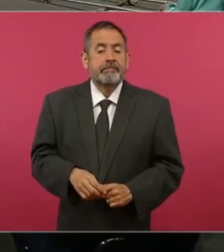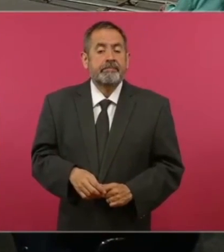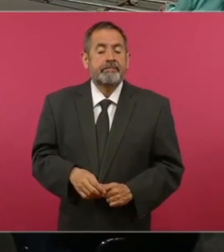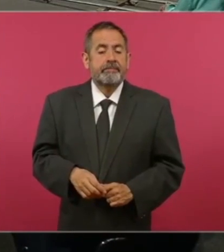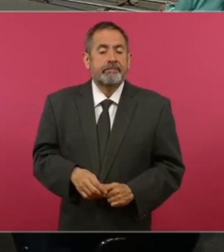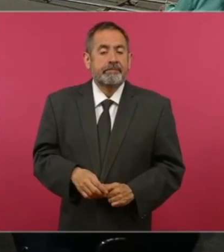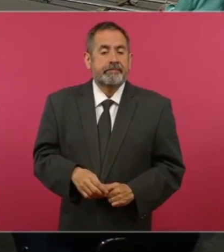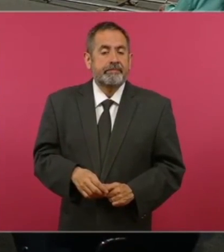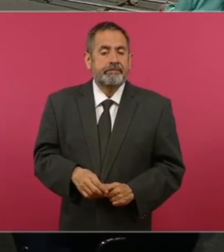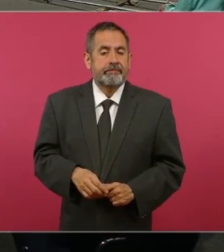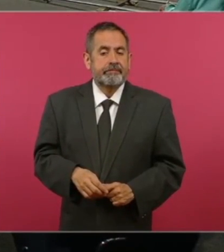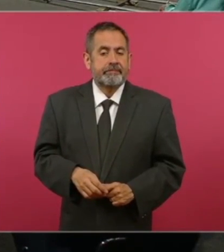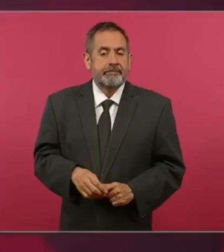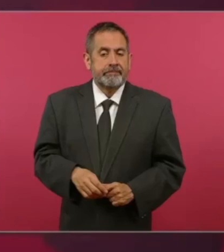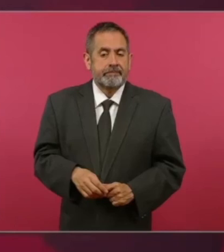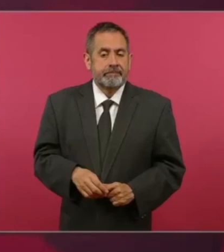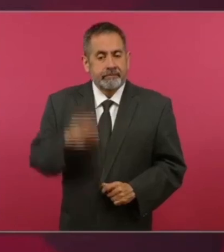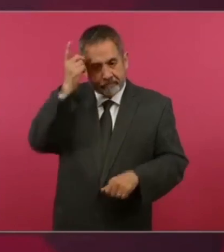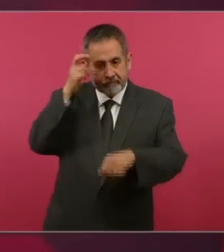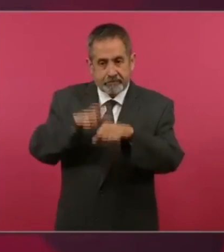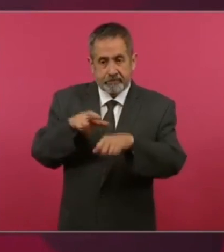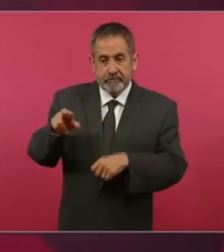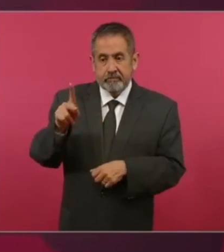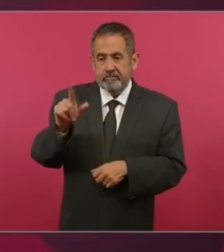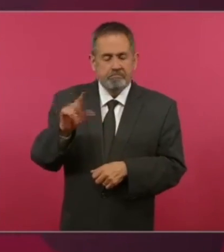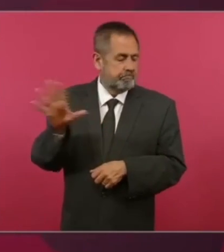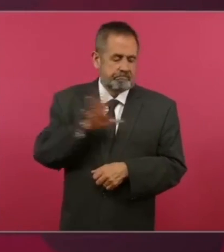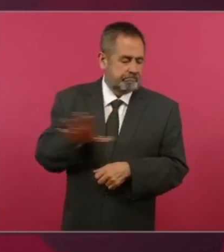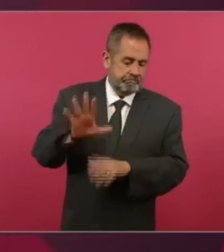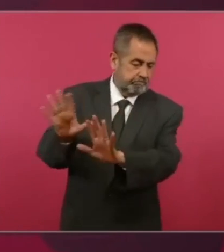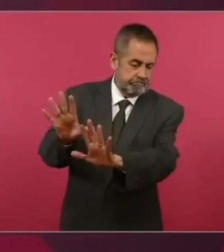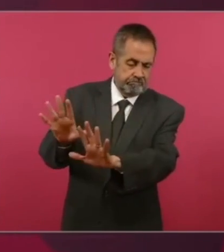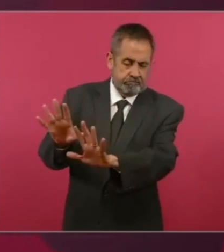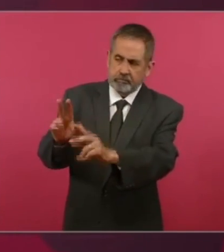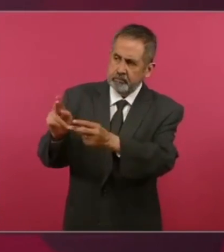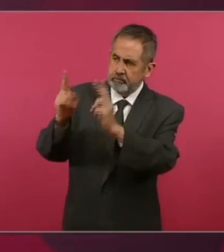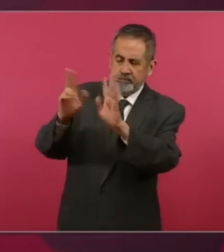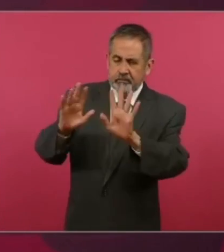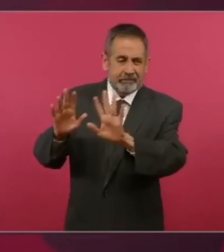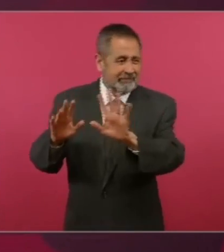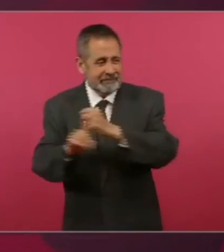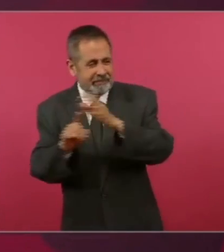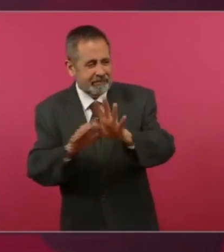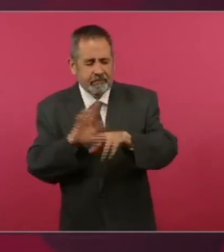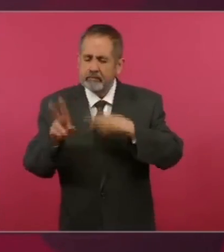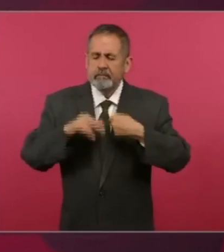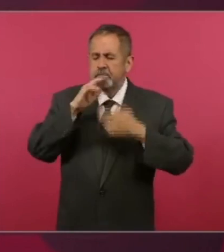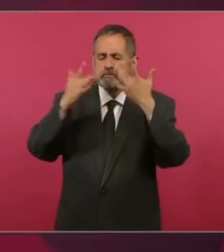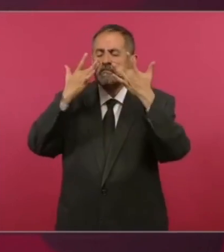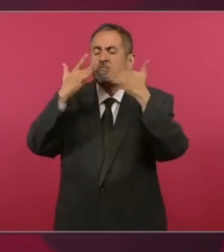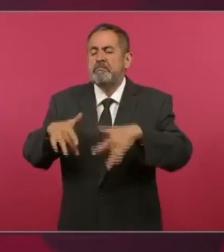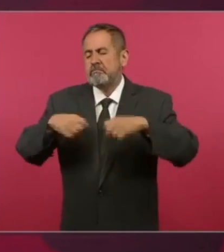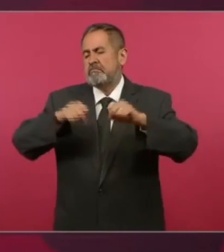O sea, está haciendo revolución ahí al UNAM. No aceptó don Pablo. Prefirió renunciar.